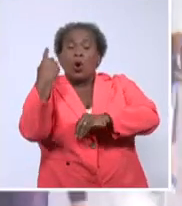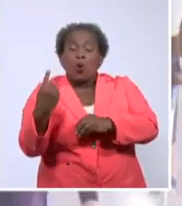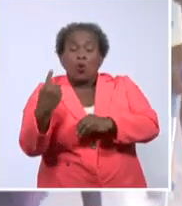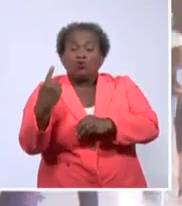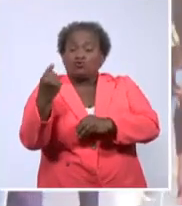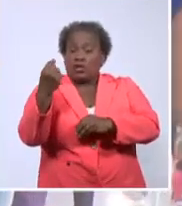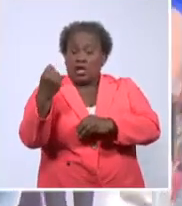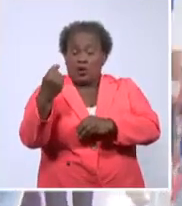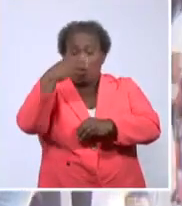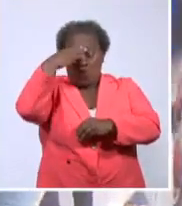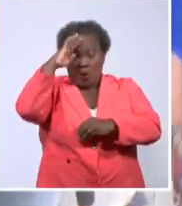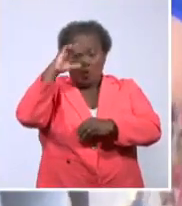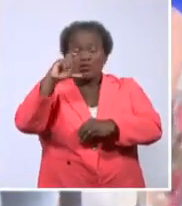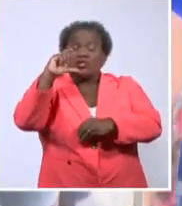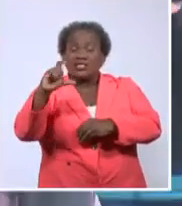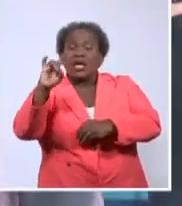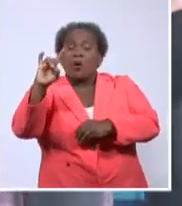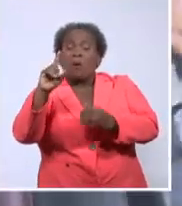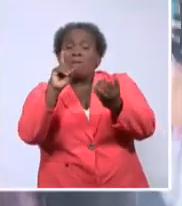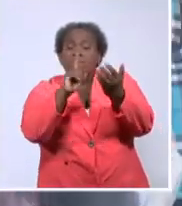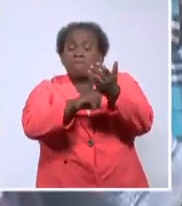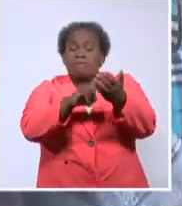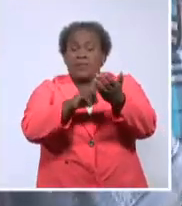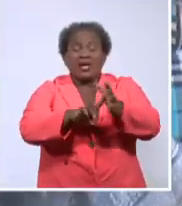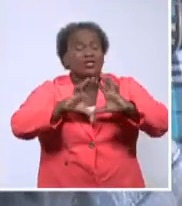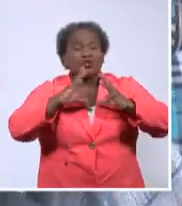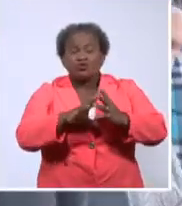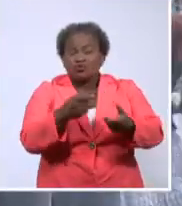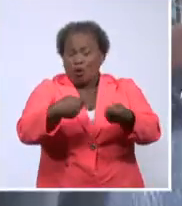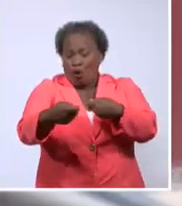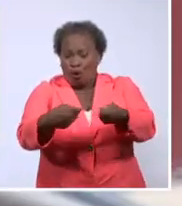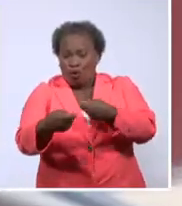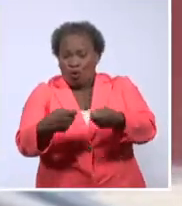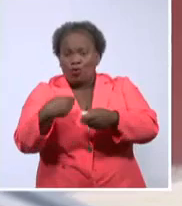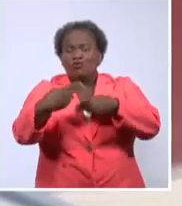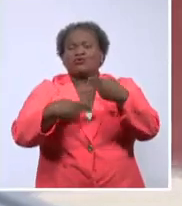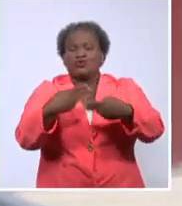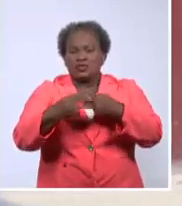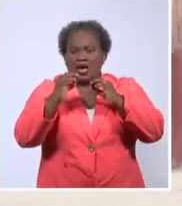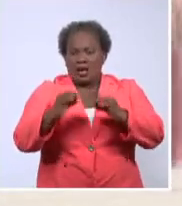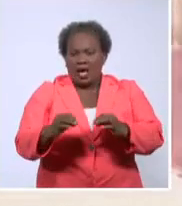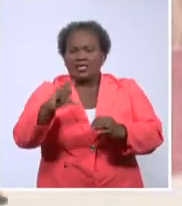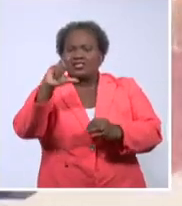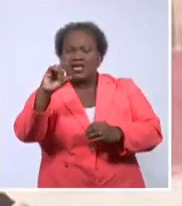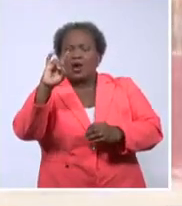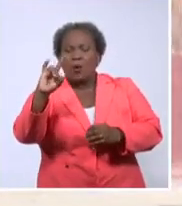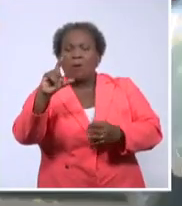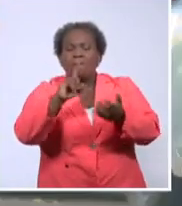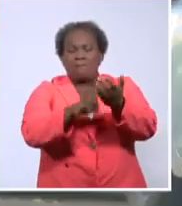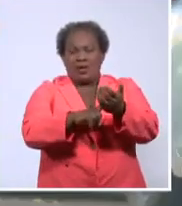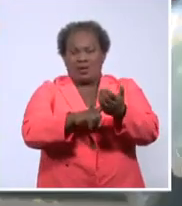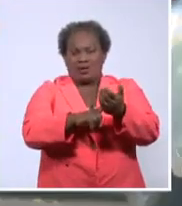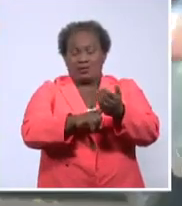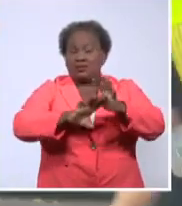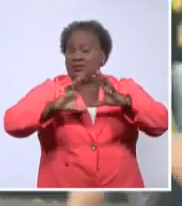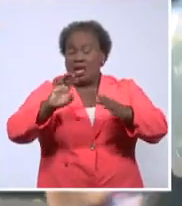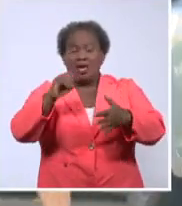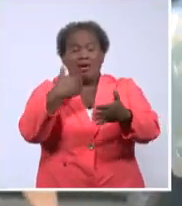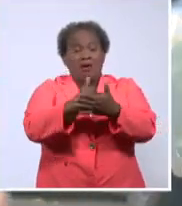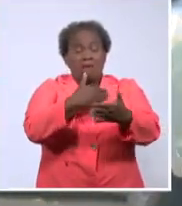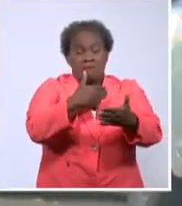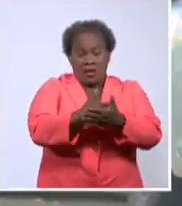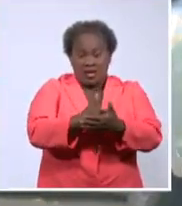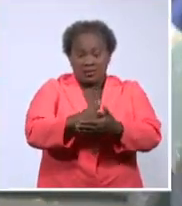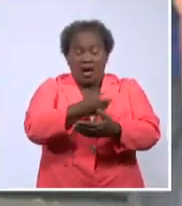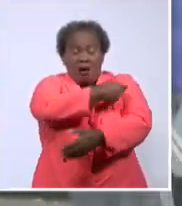curso legal, el CUP, y todas las transacciones se realizarán en esa moneda. Tanto para las entidades como para la